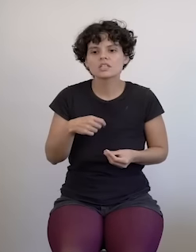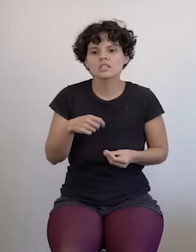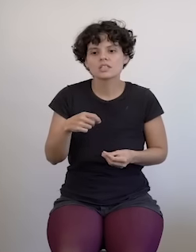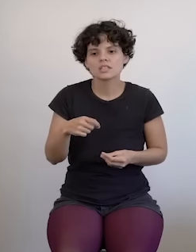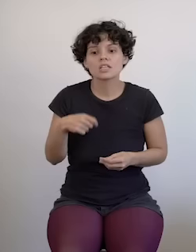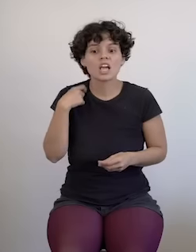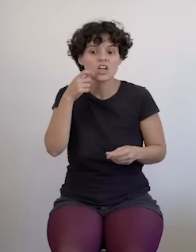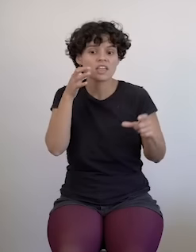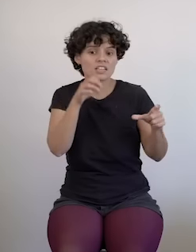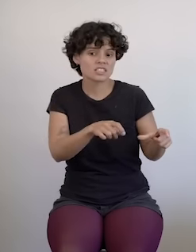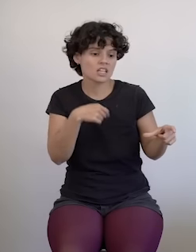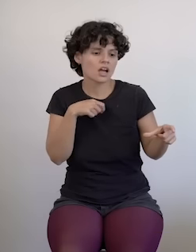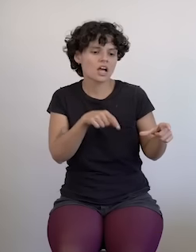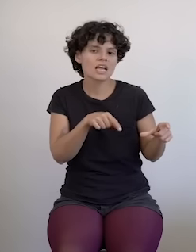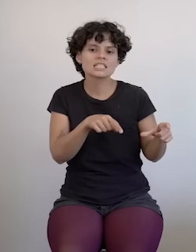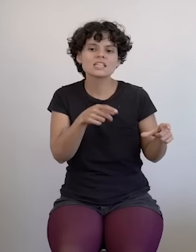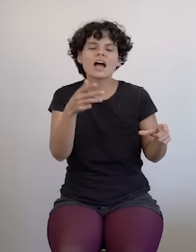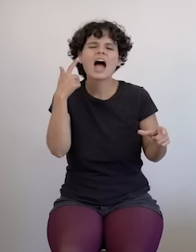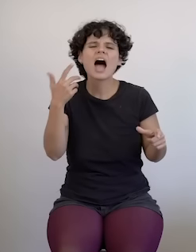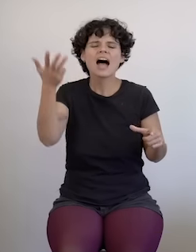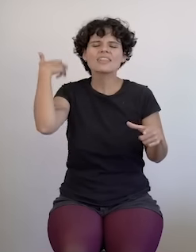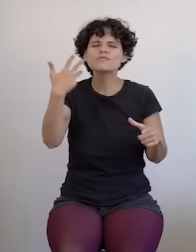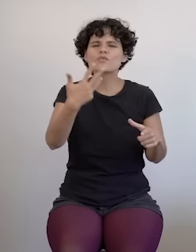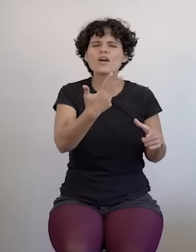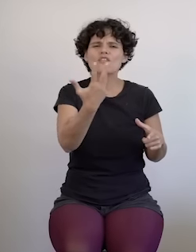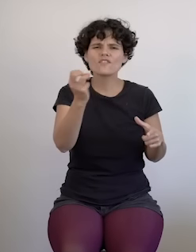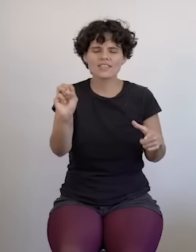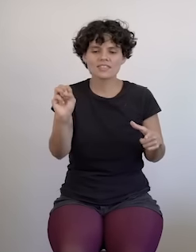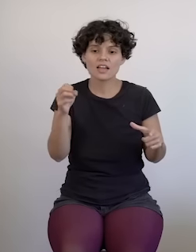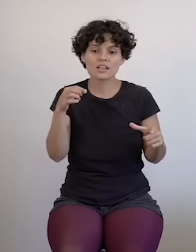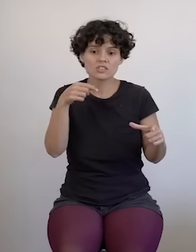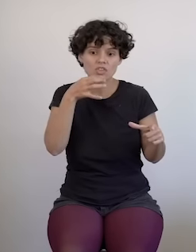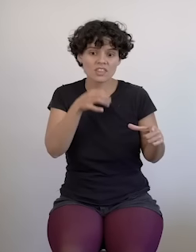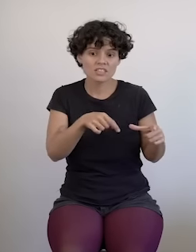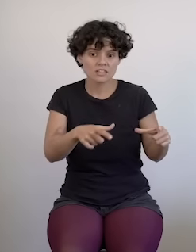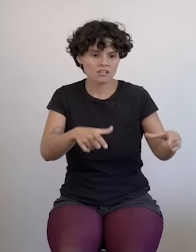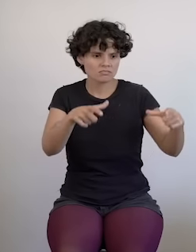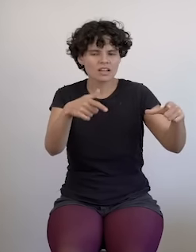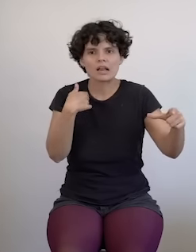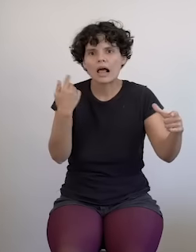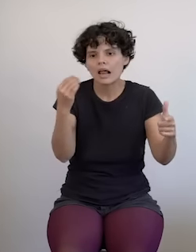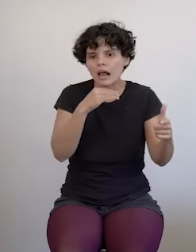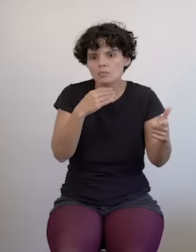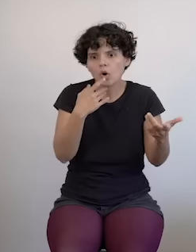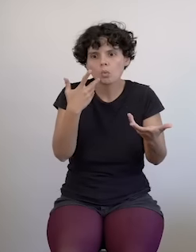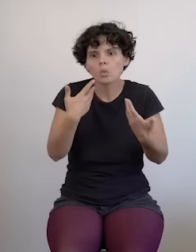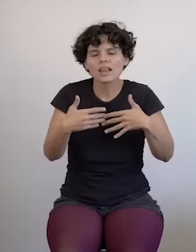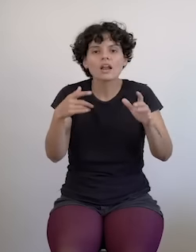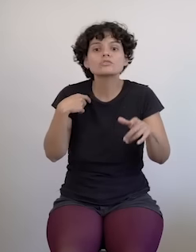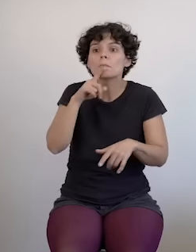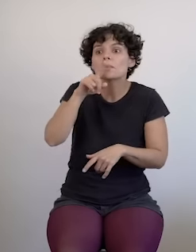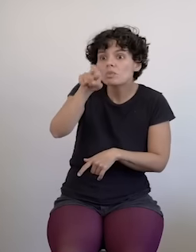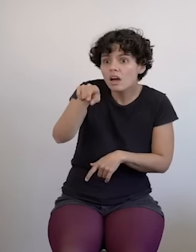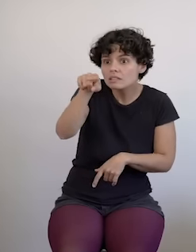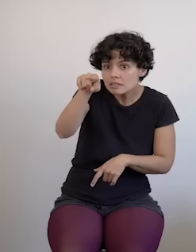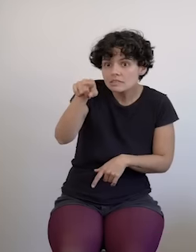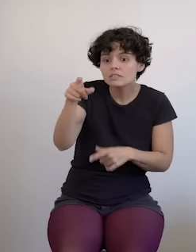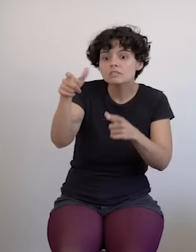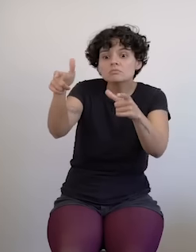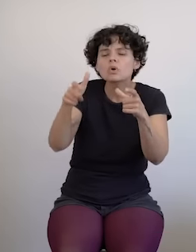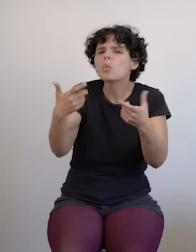decía, esto, ese chaucí valía 9.90 en ese tiempo. Por eso te digo, en ese tiempo no era tan así como